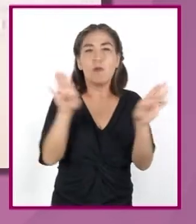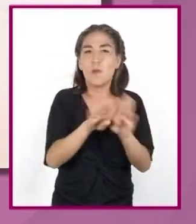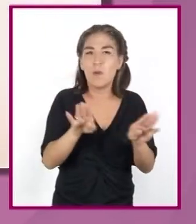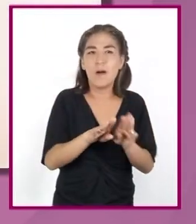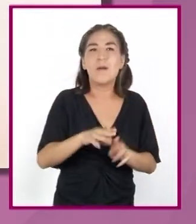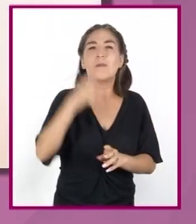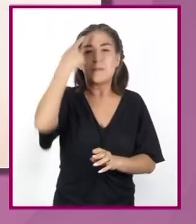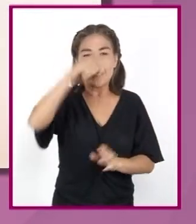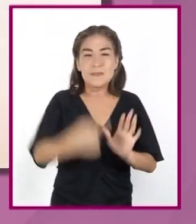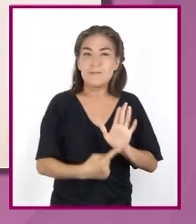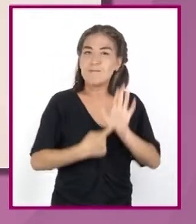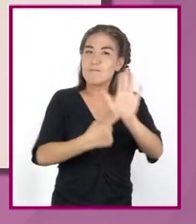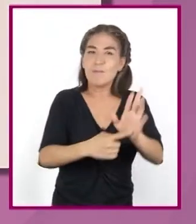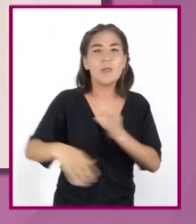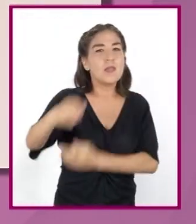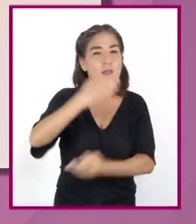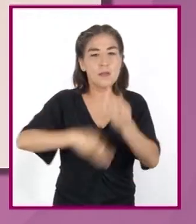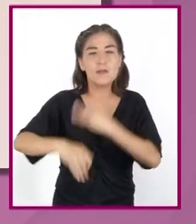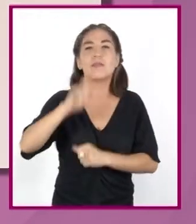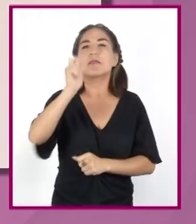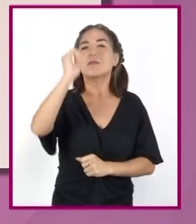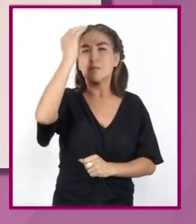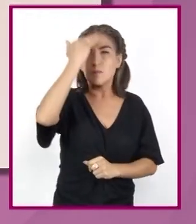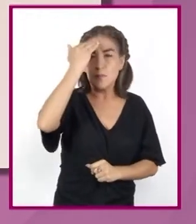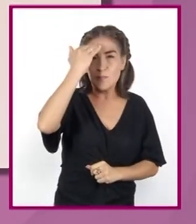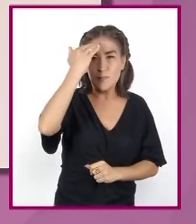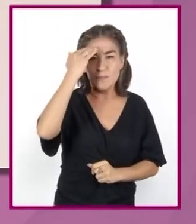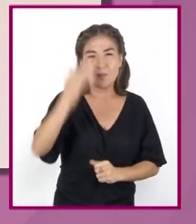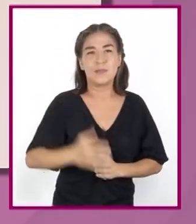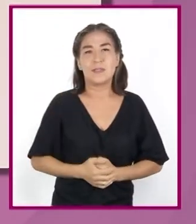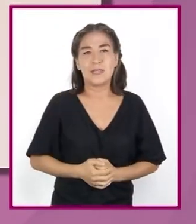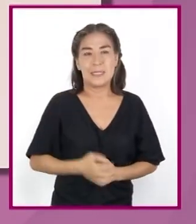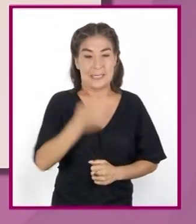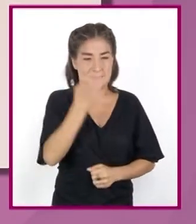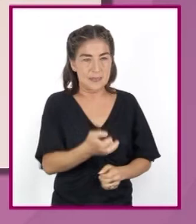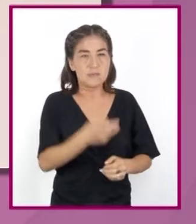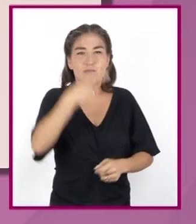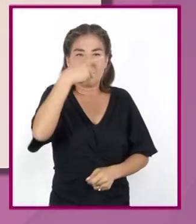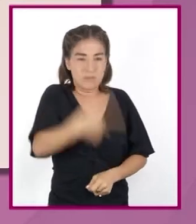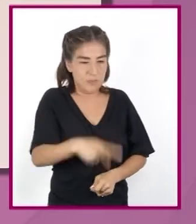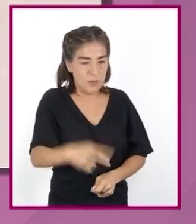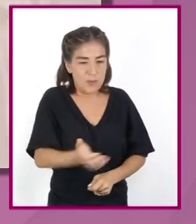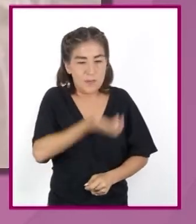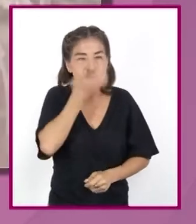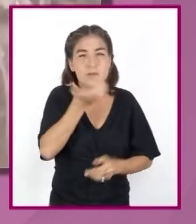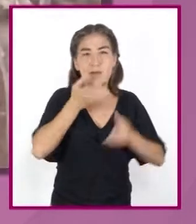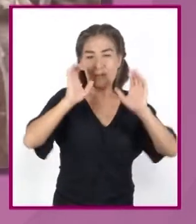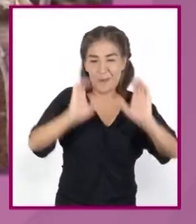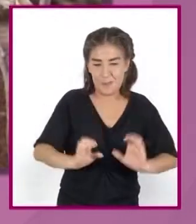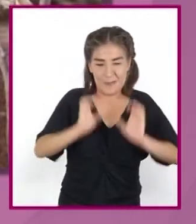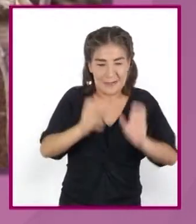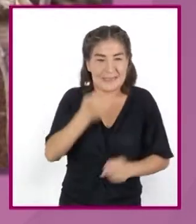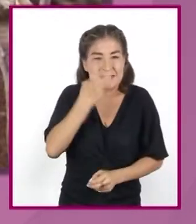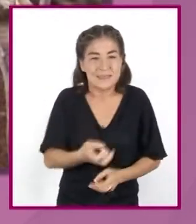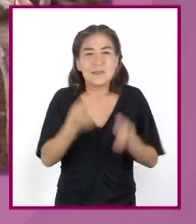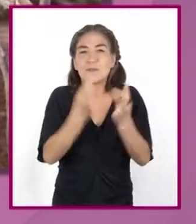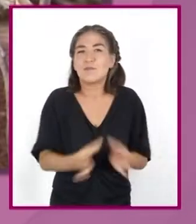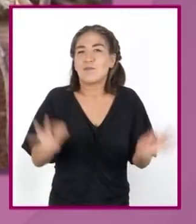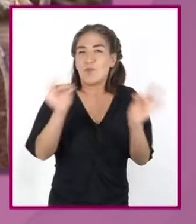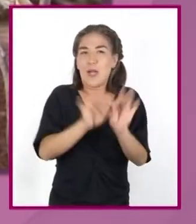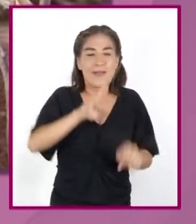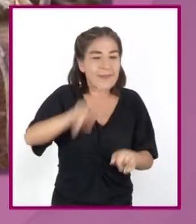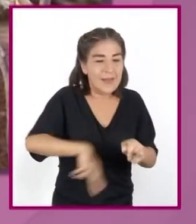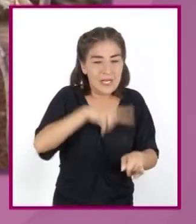disposición de todos el conocimiento de ese patrimonio tan importante, de ese capital